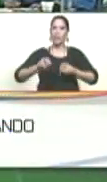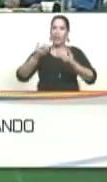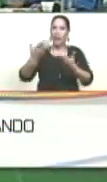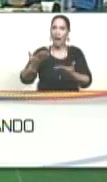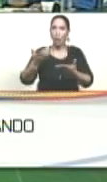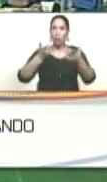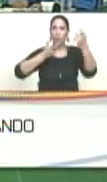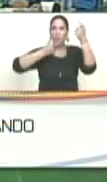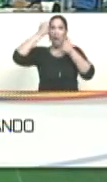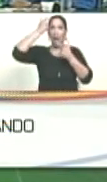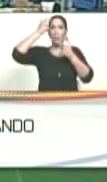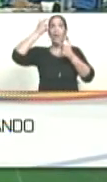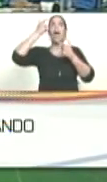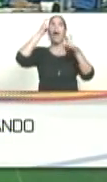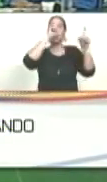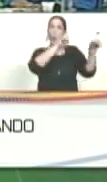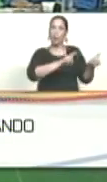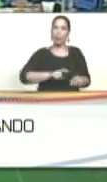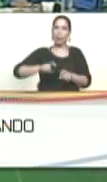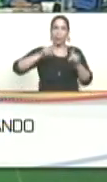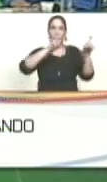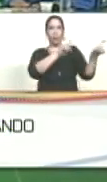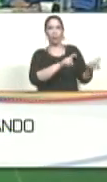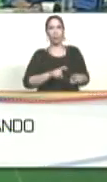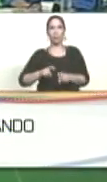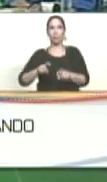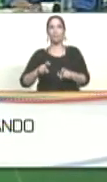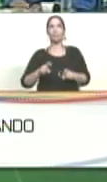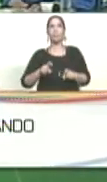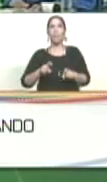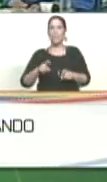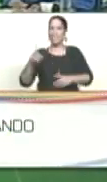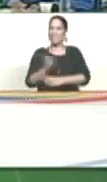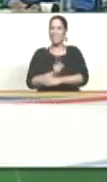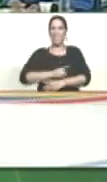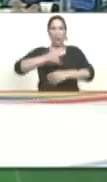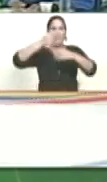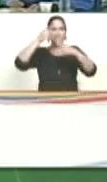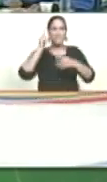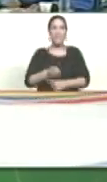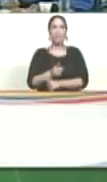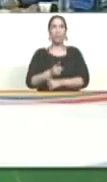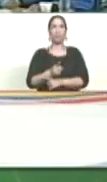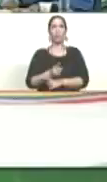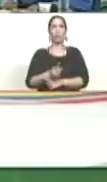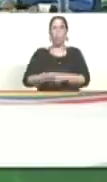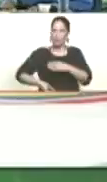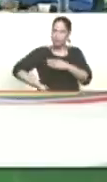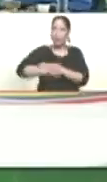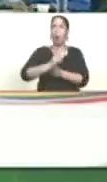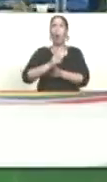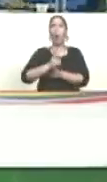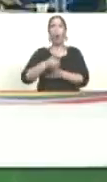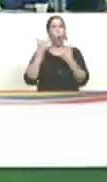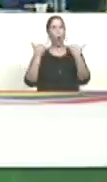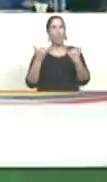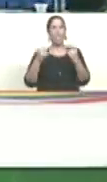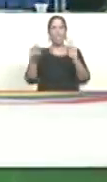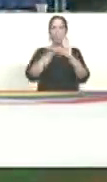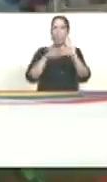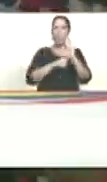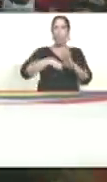comandante Chávez a los campesinos de manera inmediata, y es una orden que estoy dando de pleno